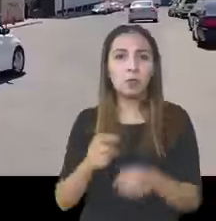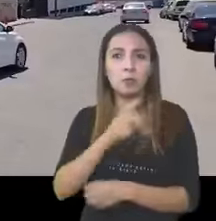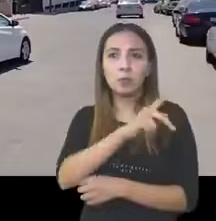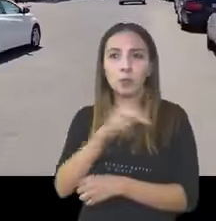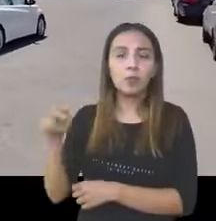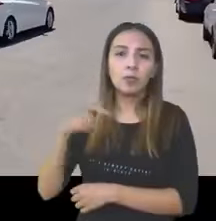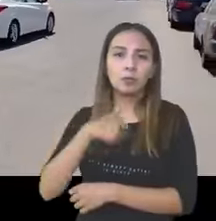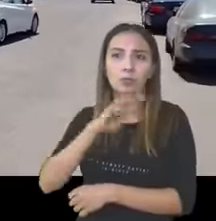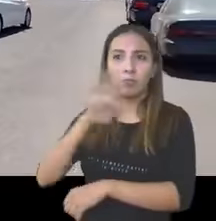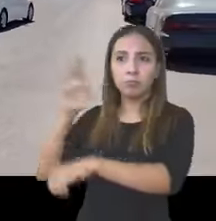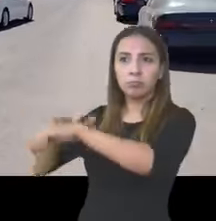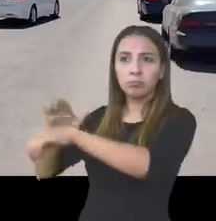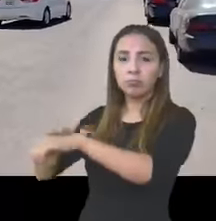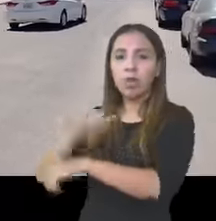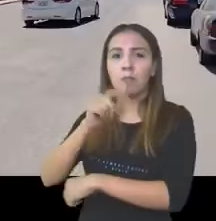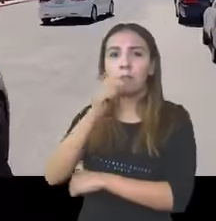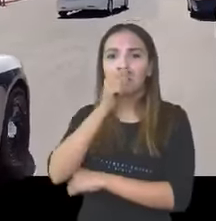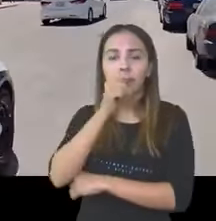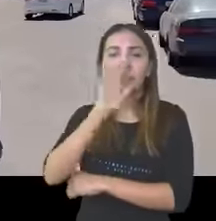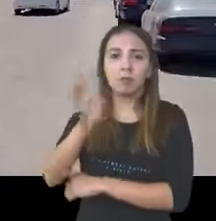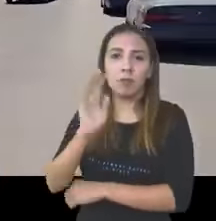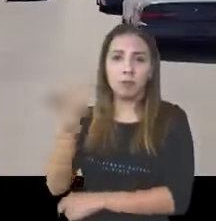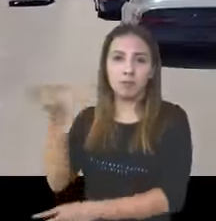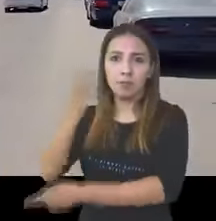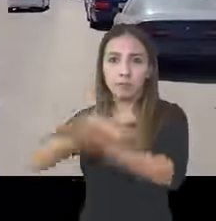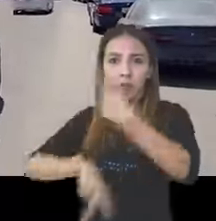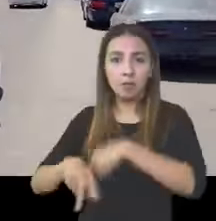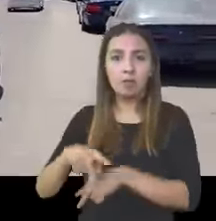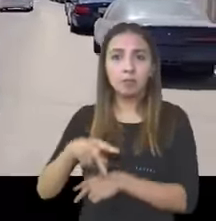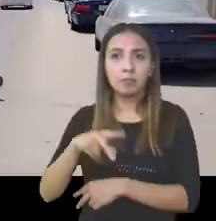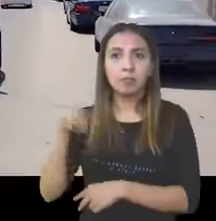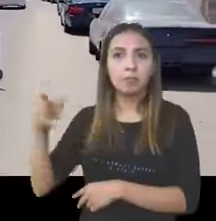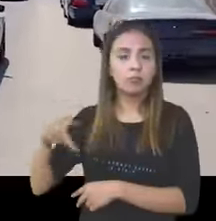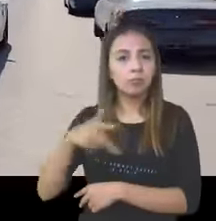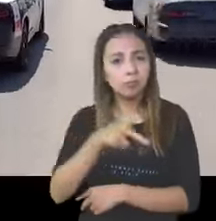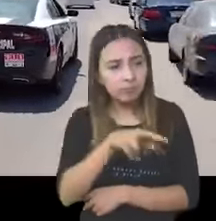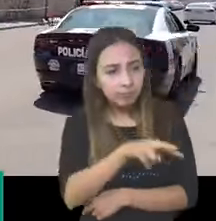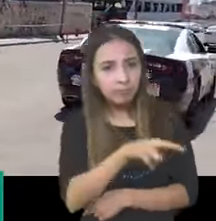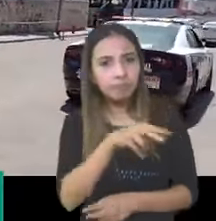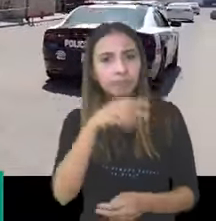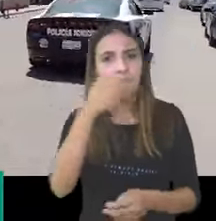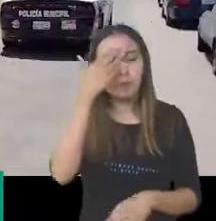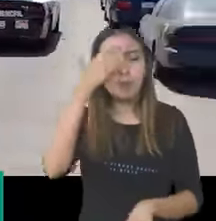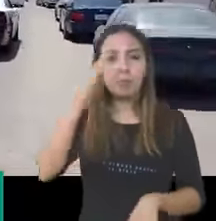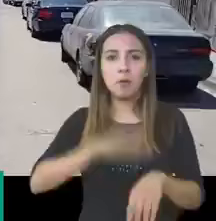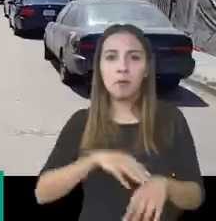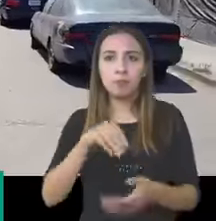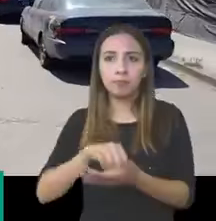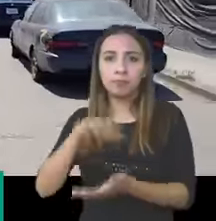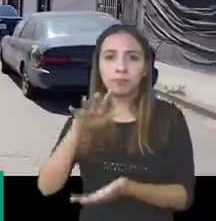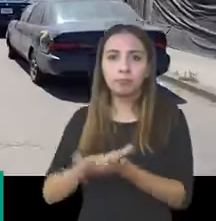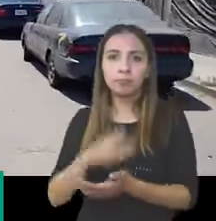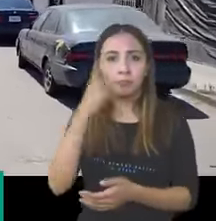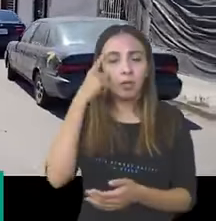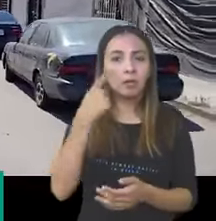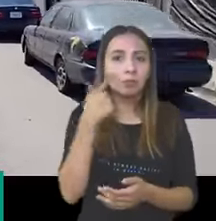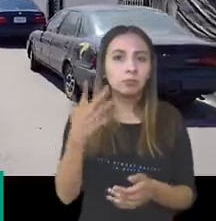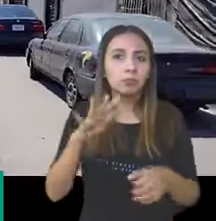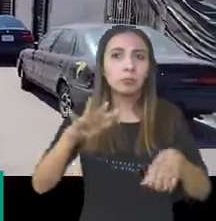los oficiales. Ya vienen para acá y van a tomar en cuenta esto para que demuestren el por qué lo están